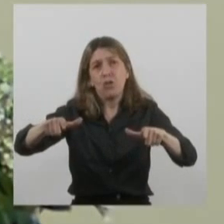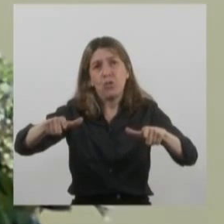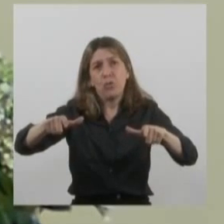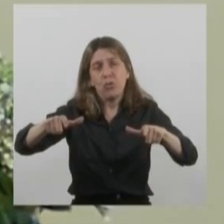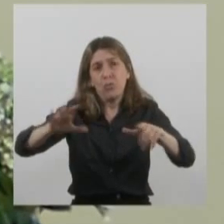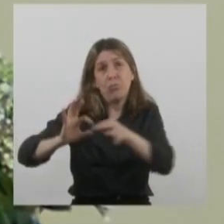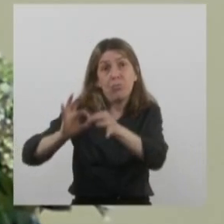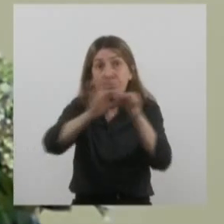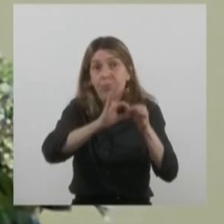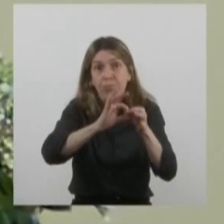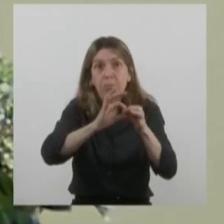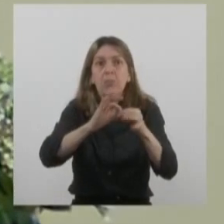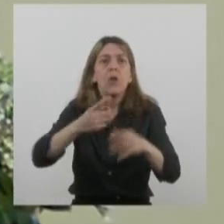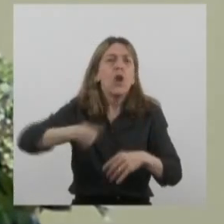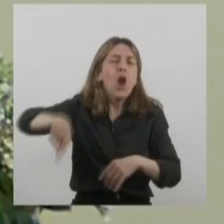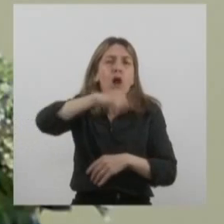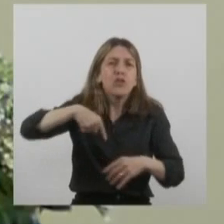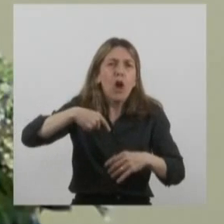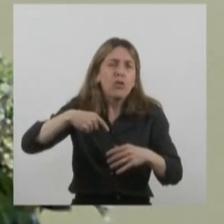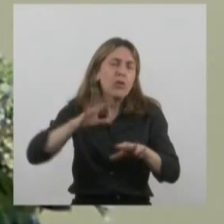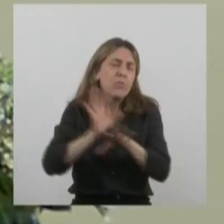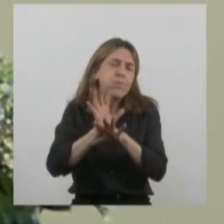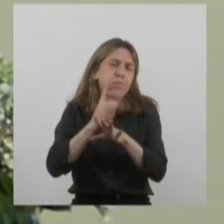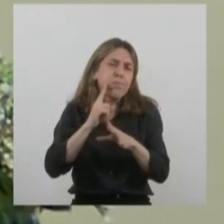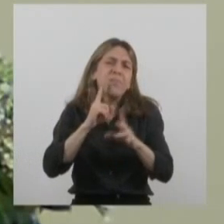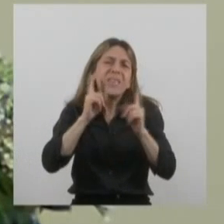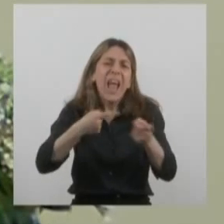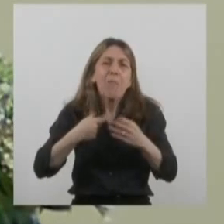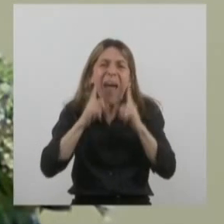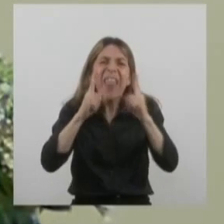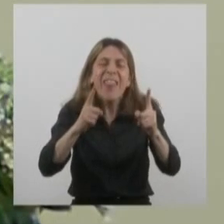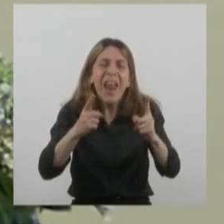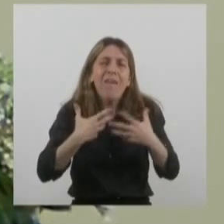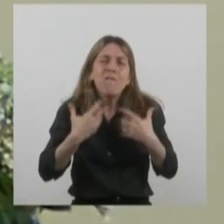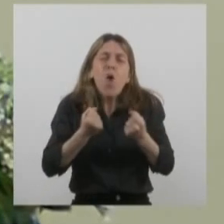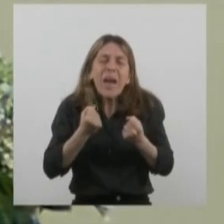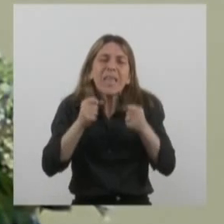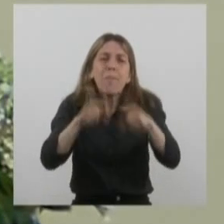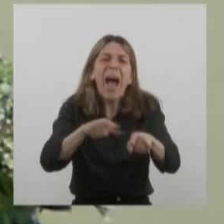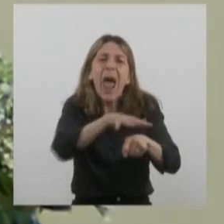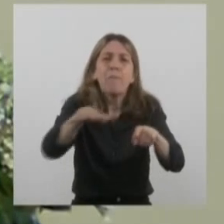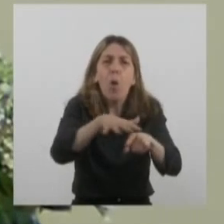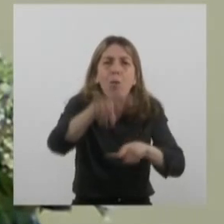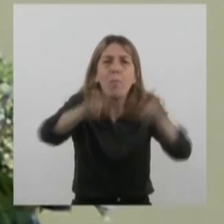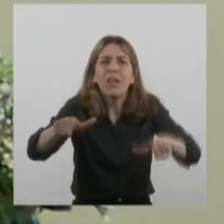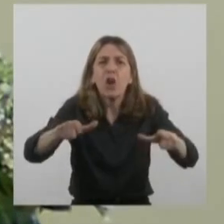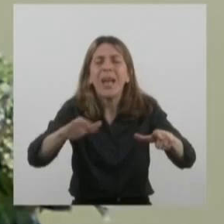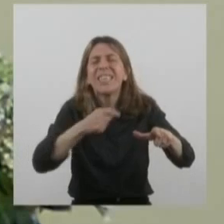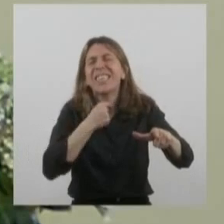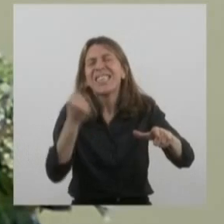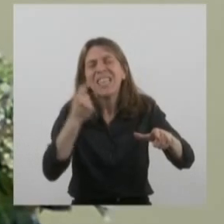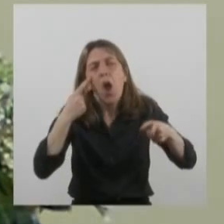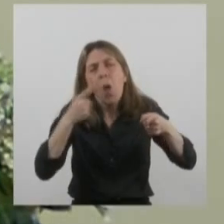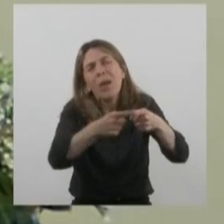Nosotros, los que abrazamos esta causa, que es la causa del pueblo y de la gente, nada añoramos más que la unidad de nuestro